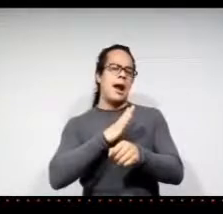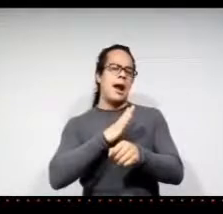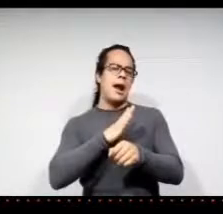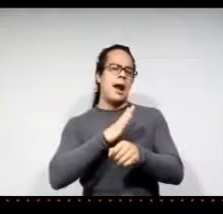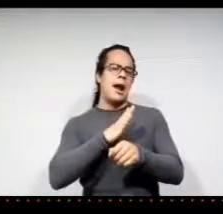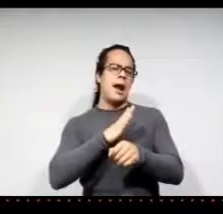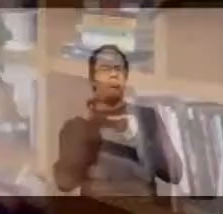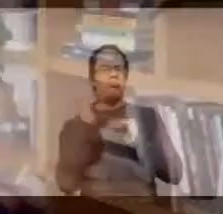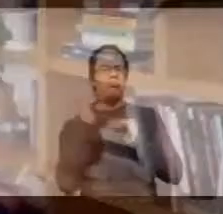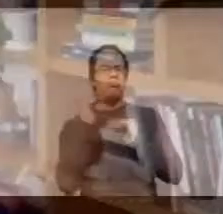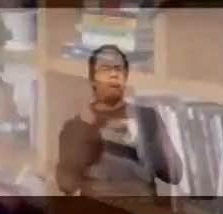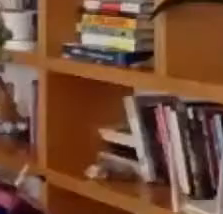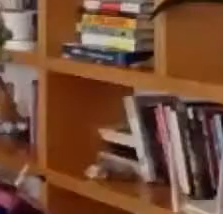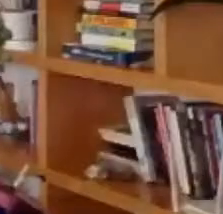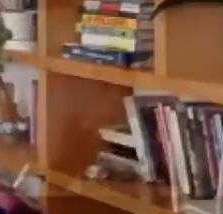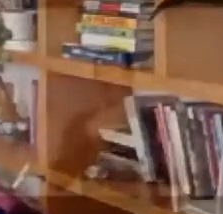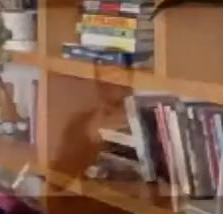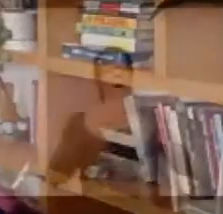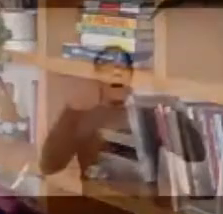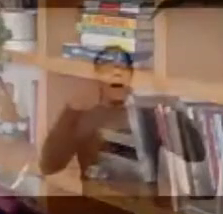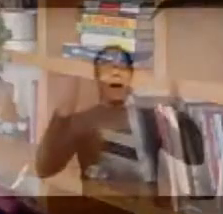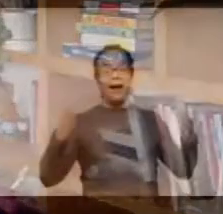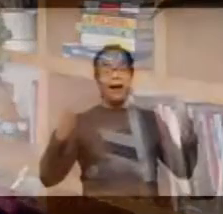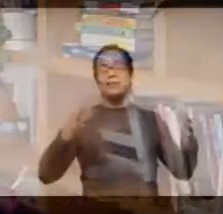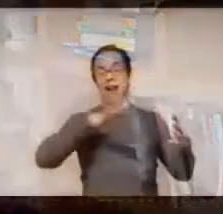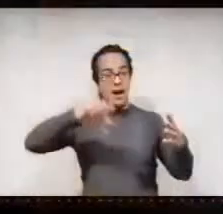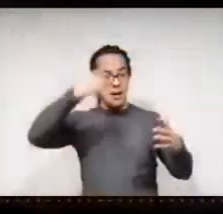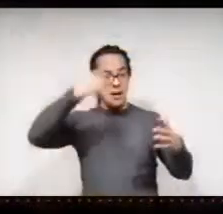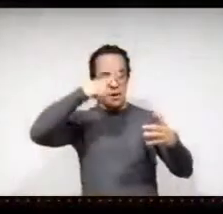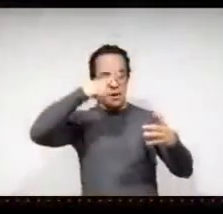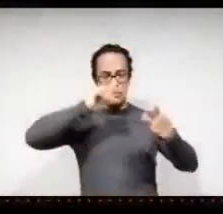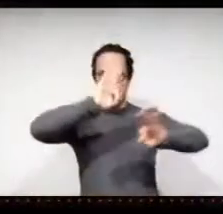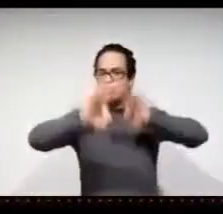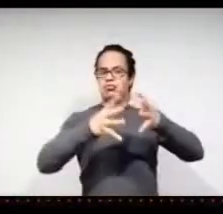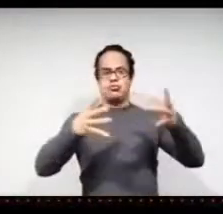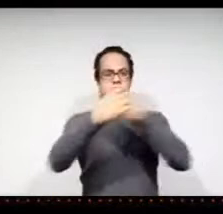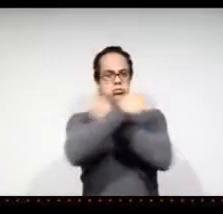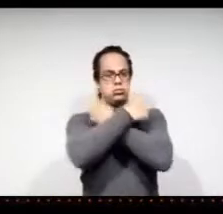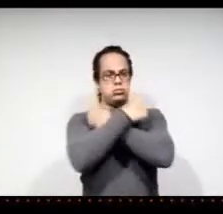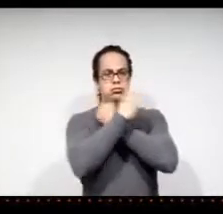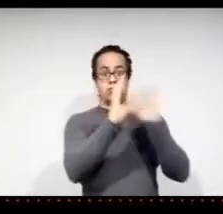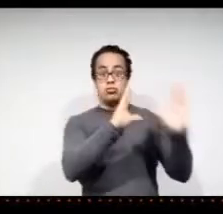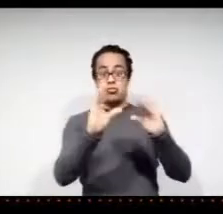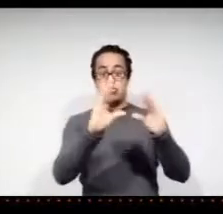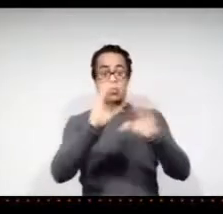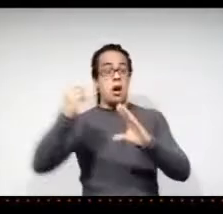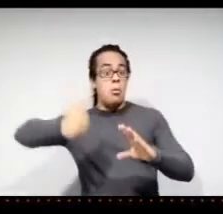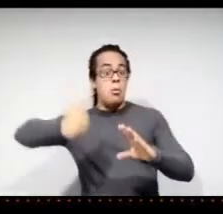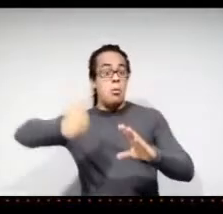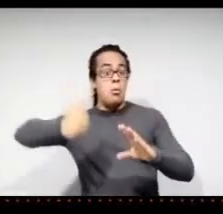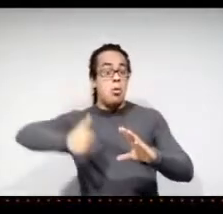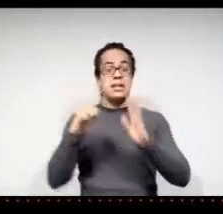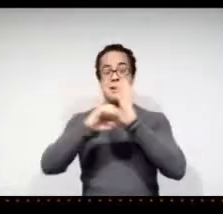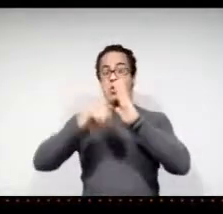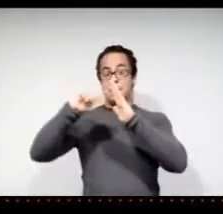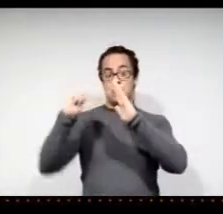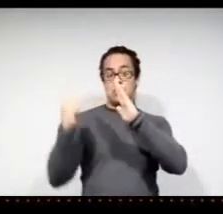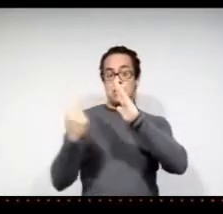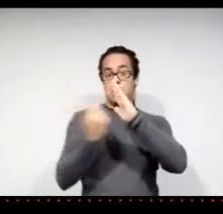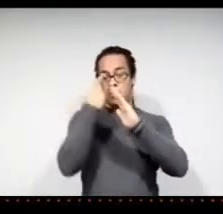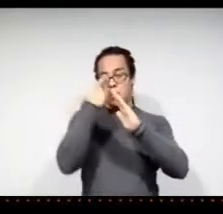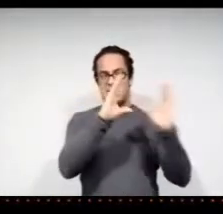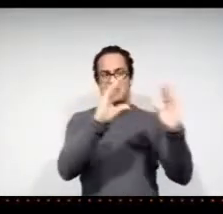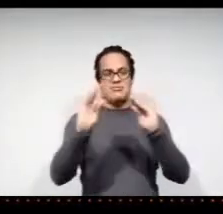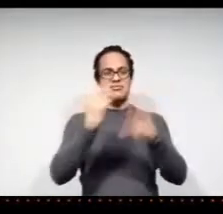allá para poder ofrecer una educación que aproveche todas las tecnologías, que prepare a nuestros